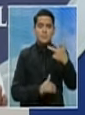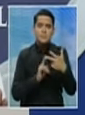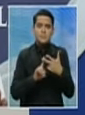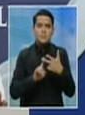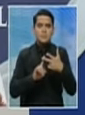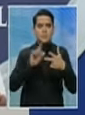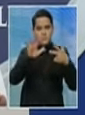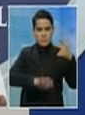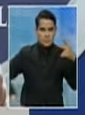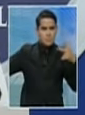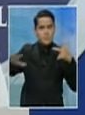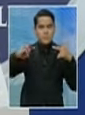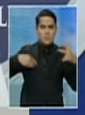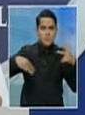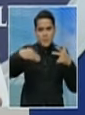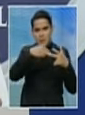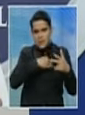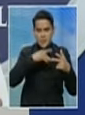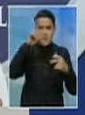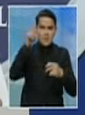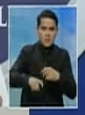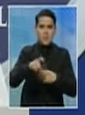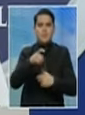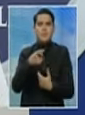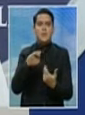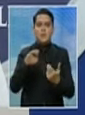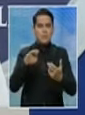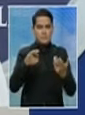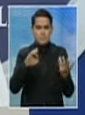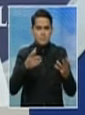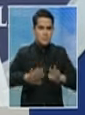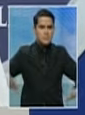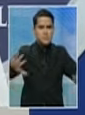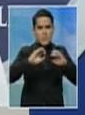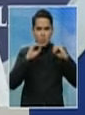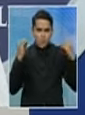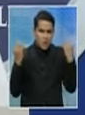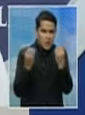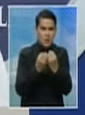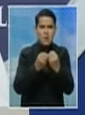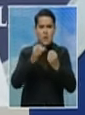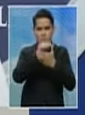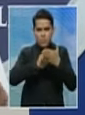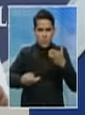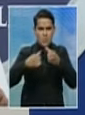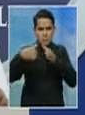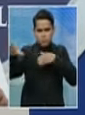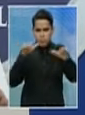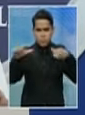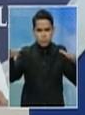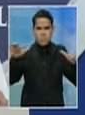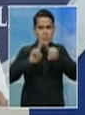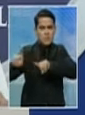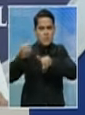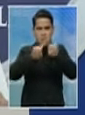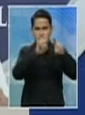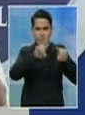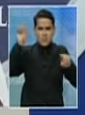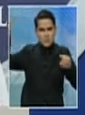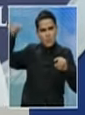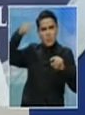Todas las Secretarías de Estado, instituciones descentralizadas, instituciones desconcentradas y demás órganos del Poder